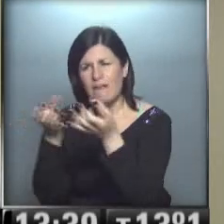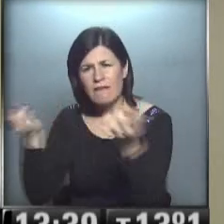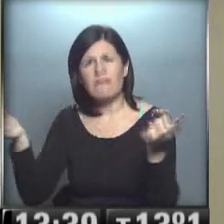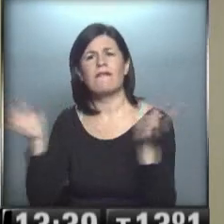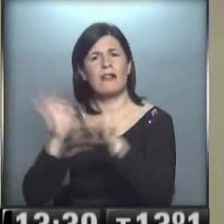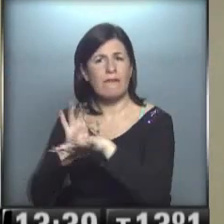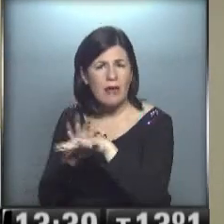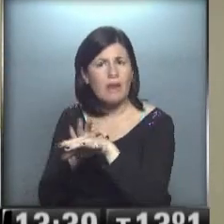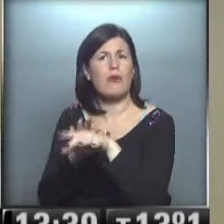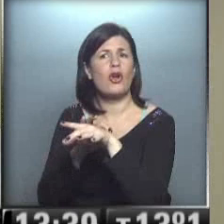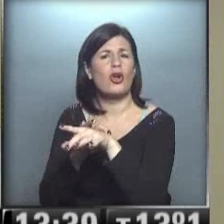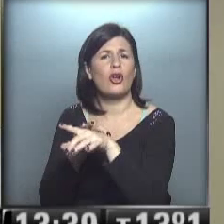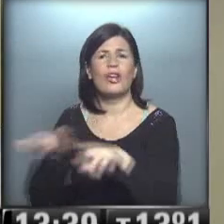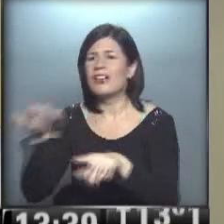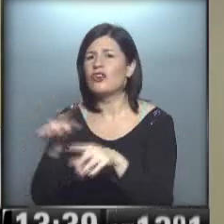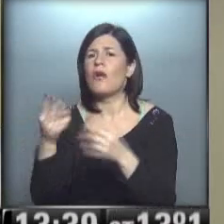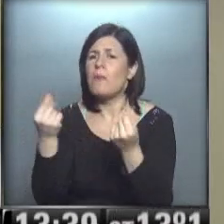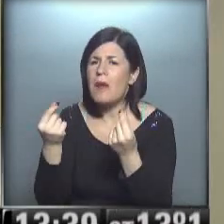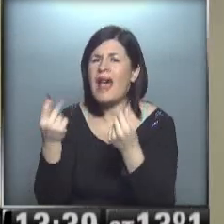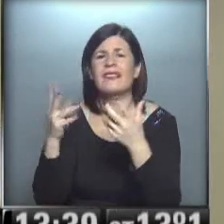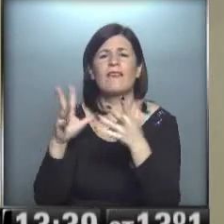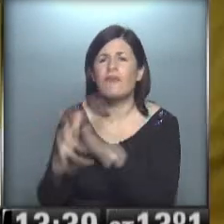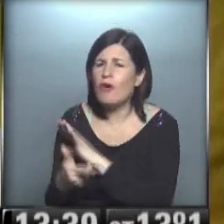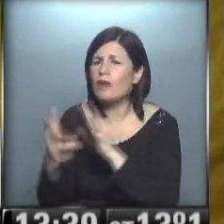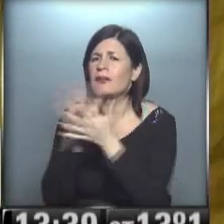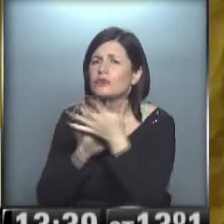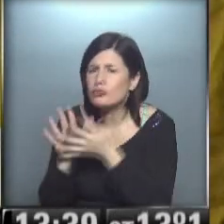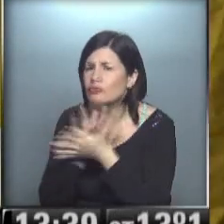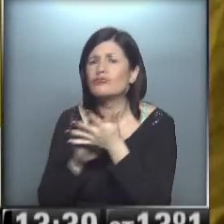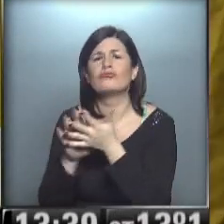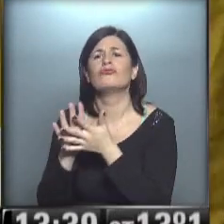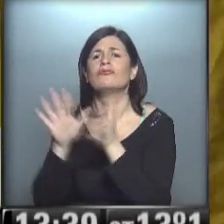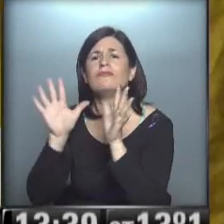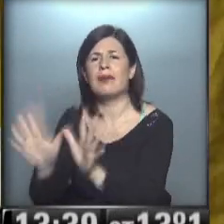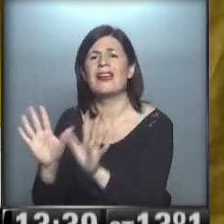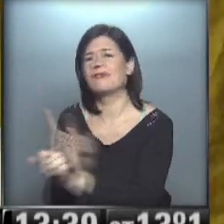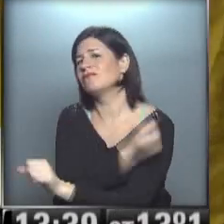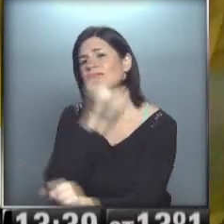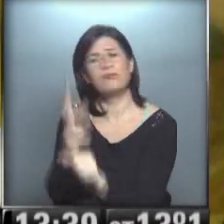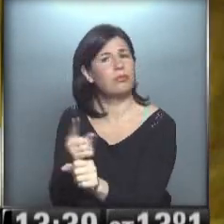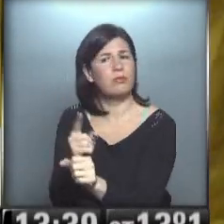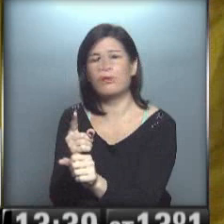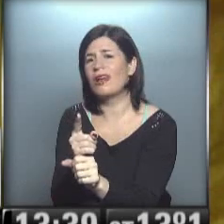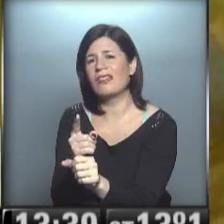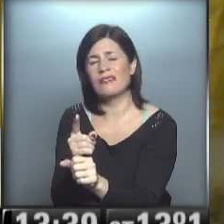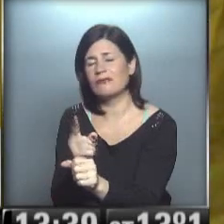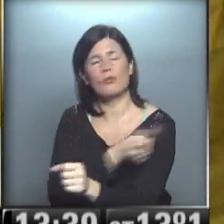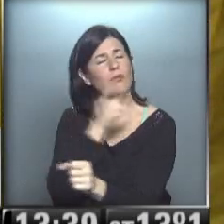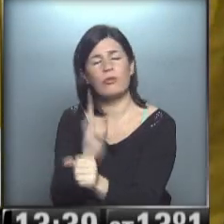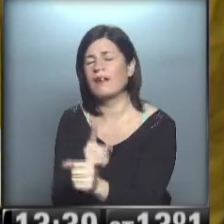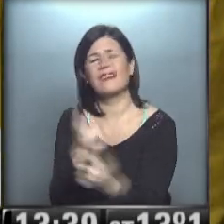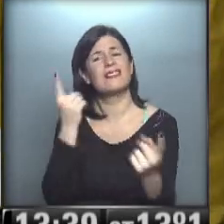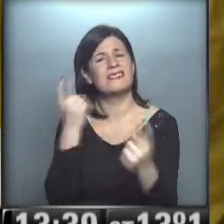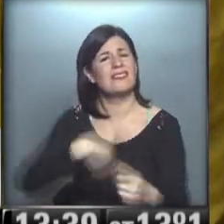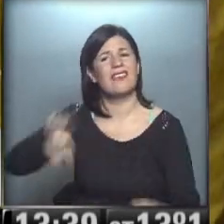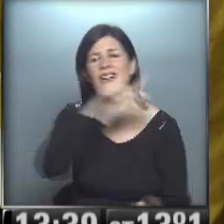epidemia realmente no tienen la capacidad de poder solucionar solos esta situación, y